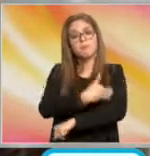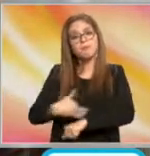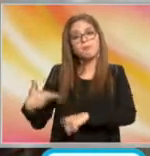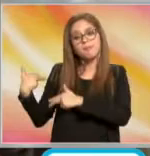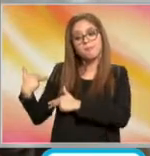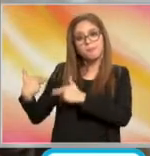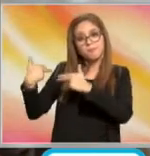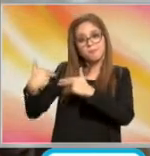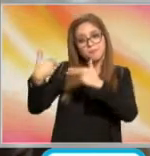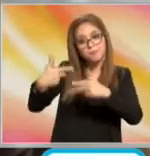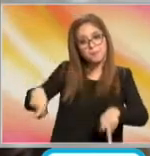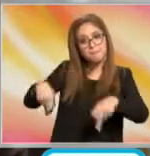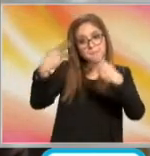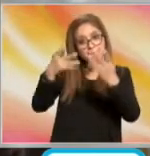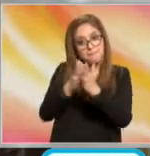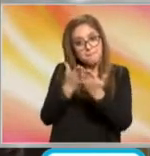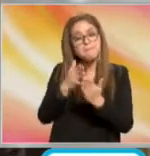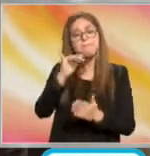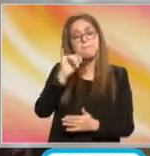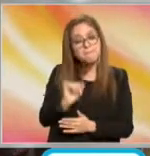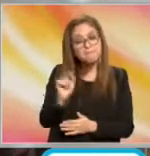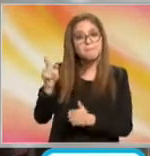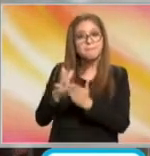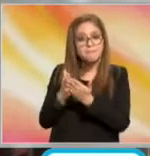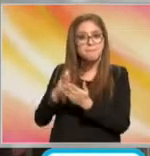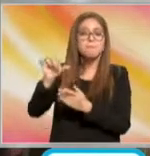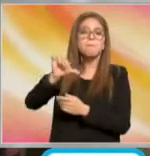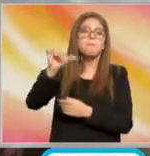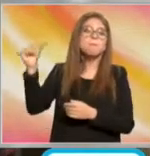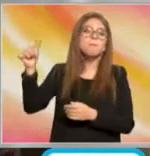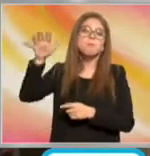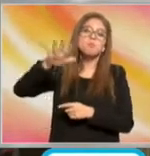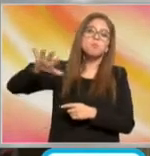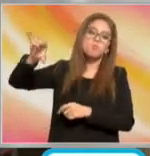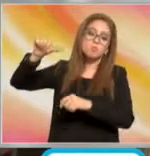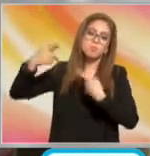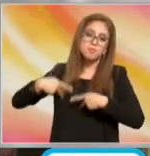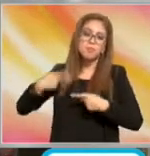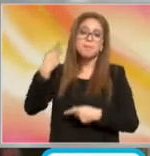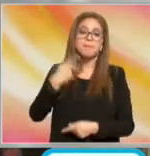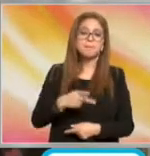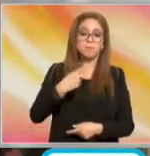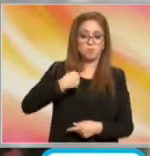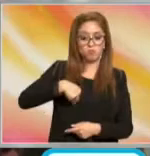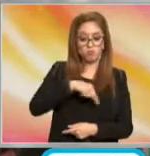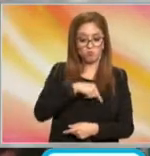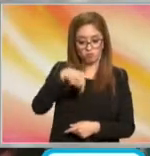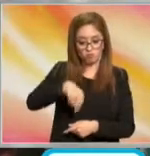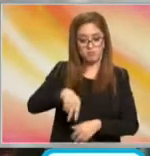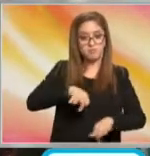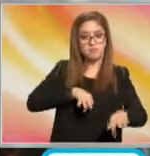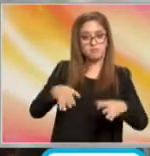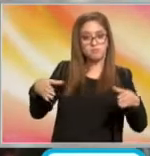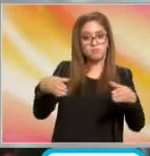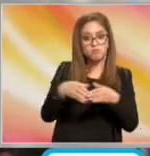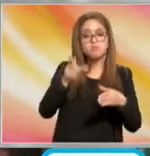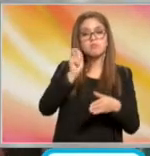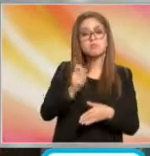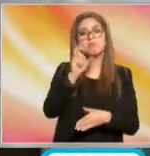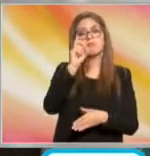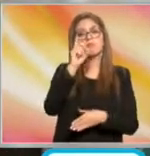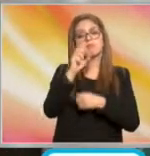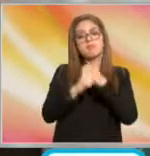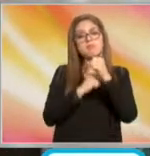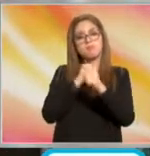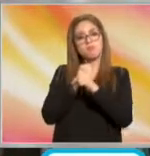familia muy muy grande de libreros que están en Donceres, etcétera. Pero nosotros tenemos aquí pues los 30 años.